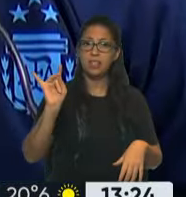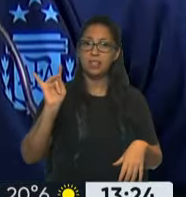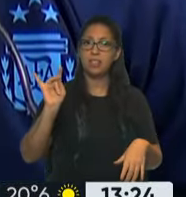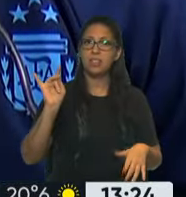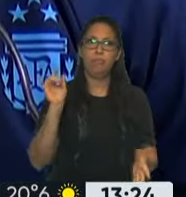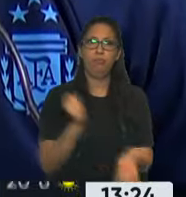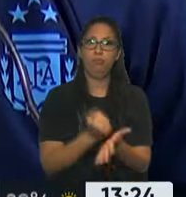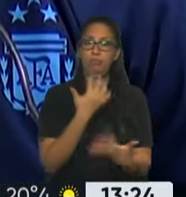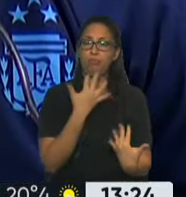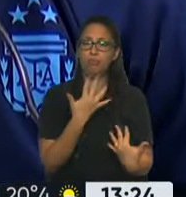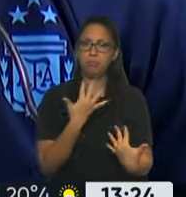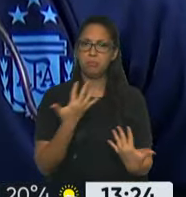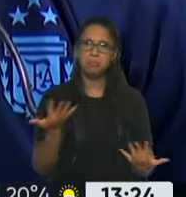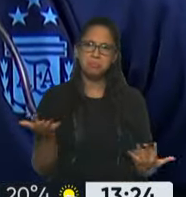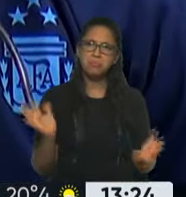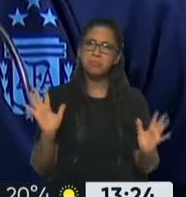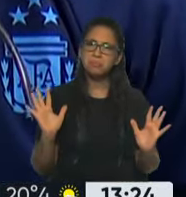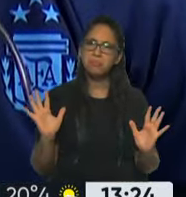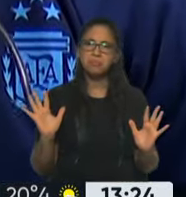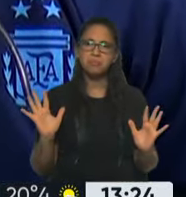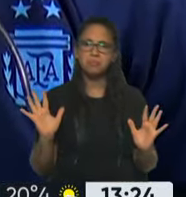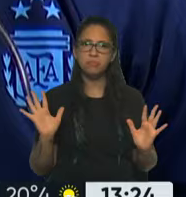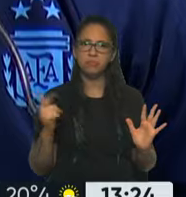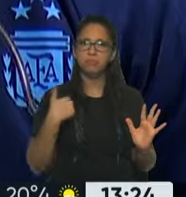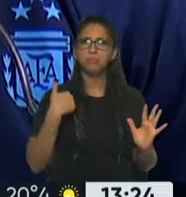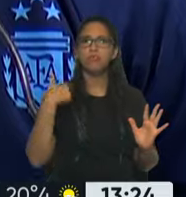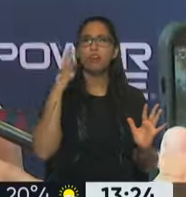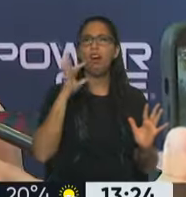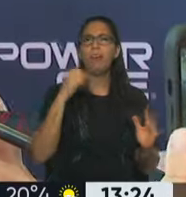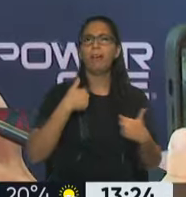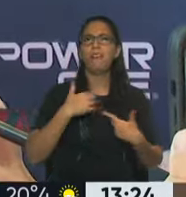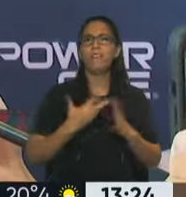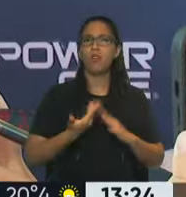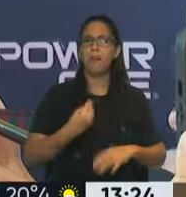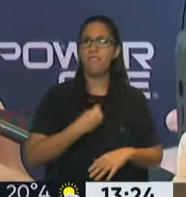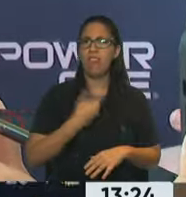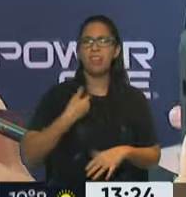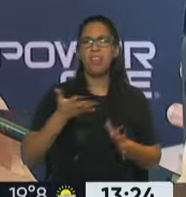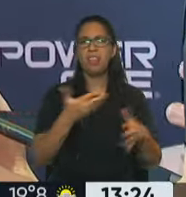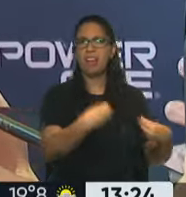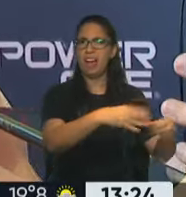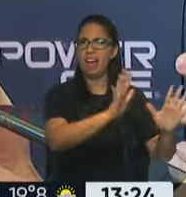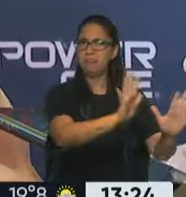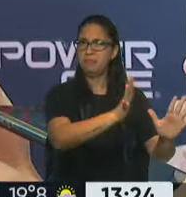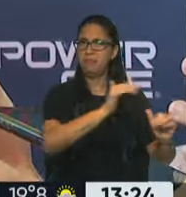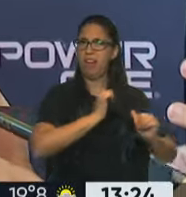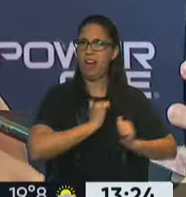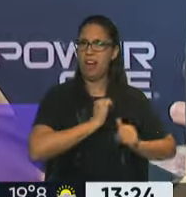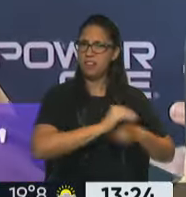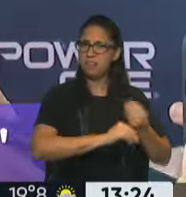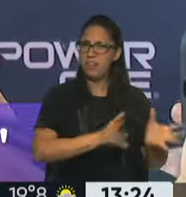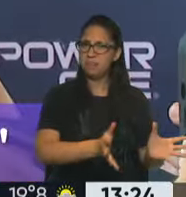mítico, digamos. Así que bueno, yo le opino en este caso como hincha, hay que dejar tranquilo, que descanse con su familia,